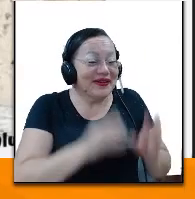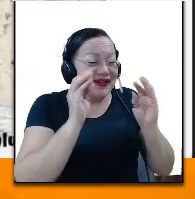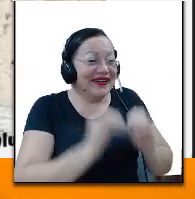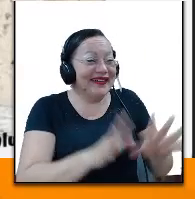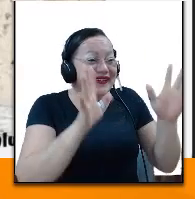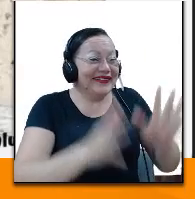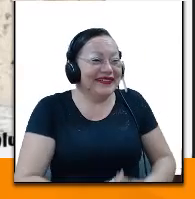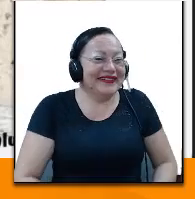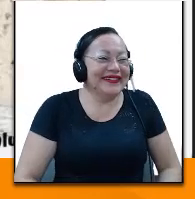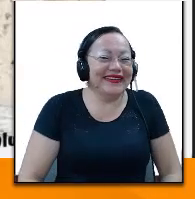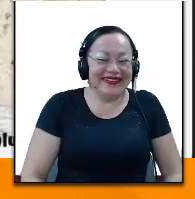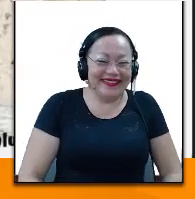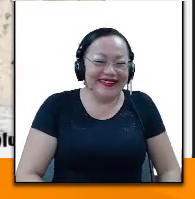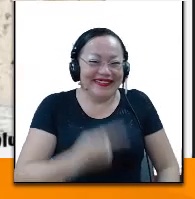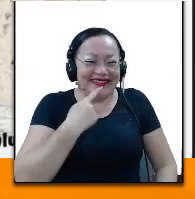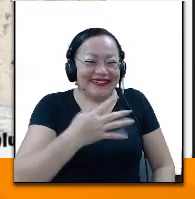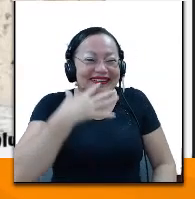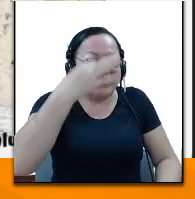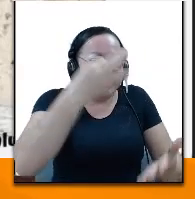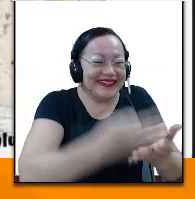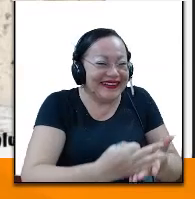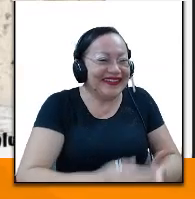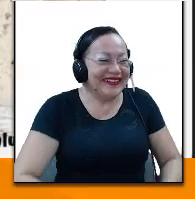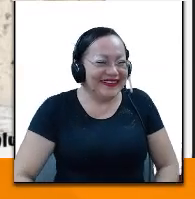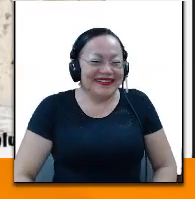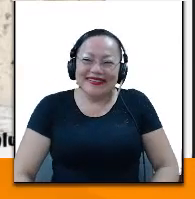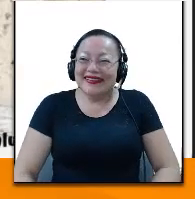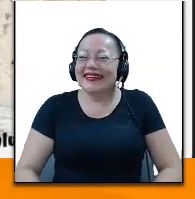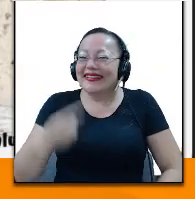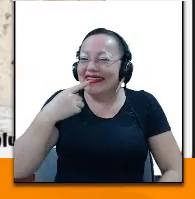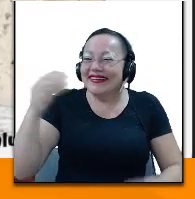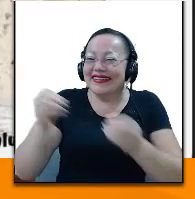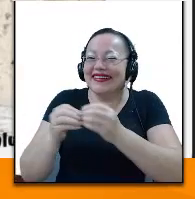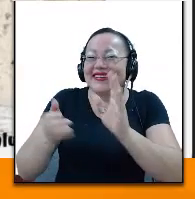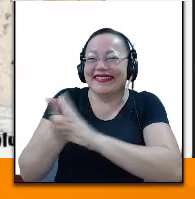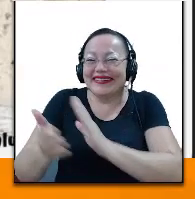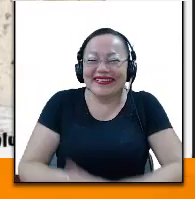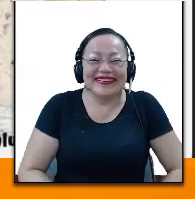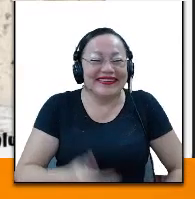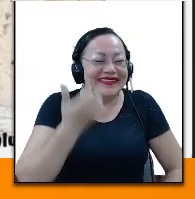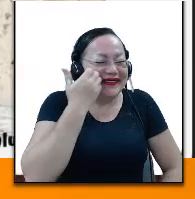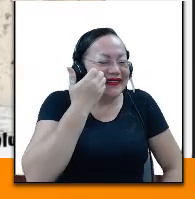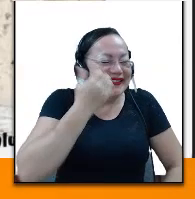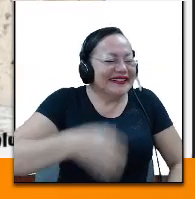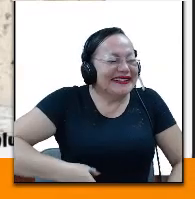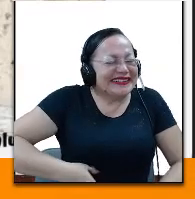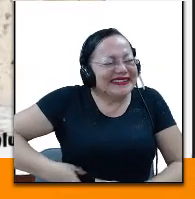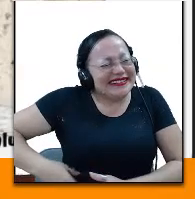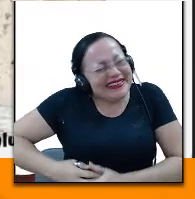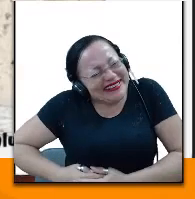Mirellita, ¿creo en milagro? ¿A qué tiene unos problemas en la vesícula que la están matando?